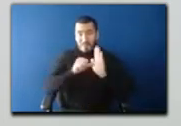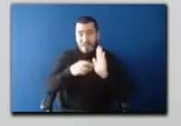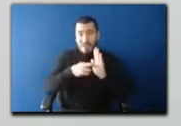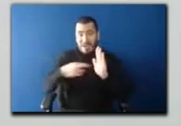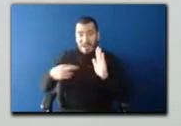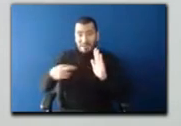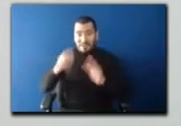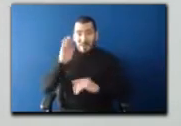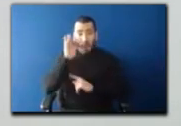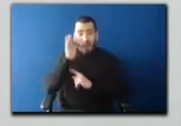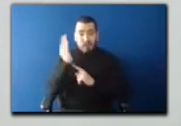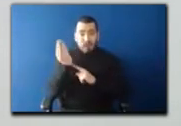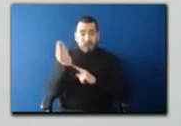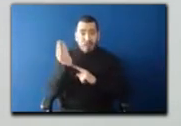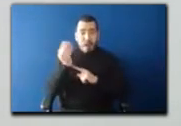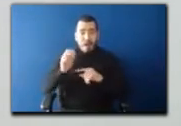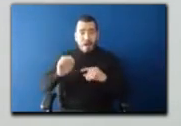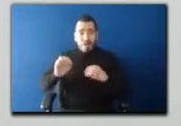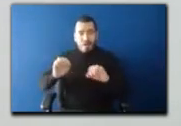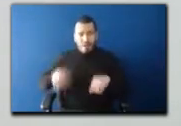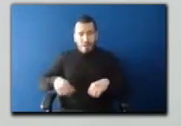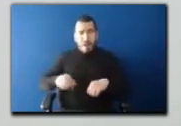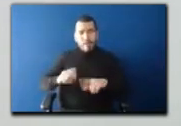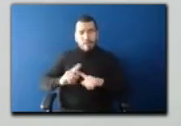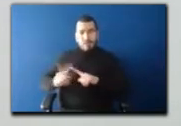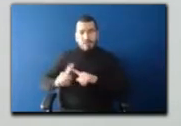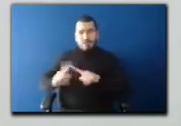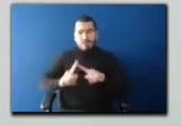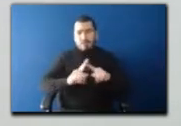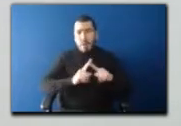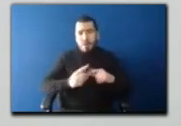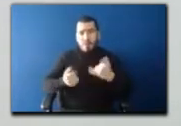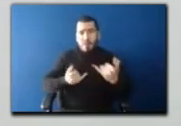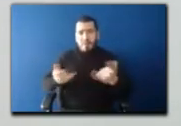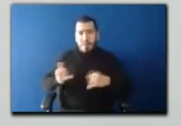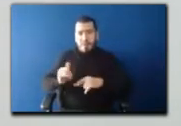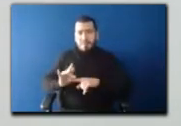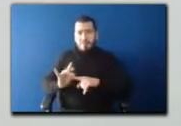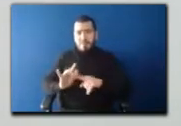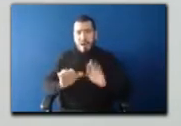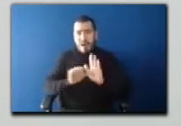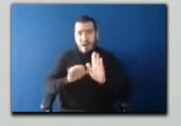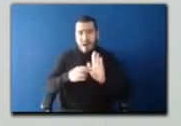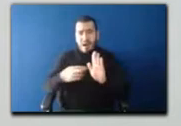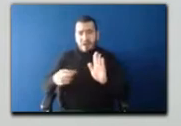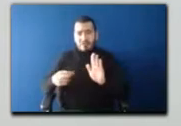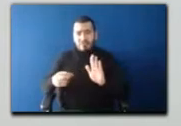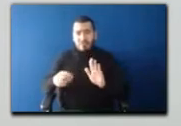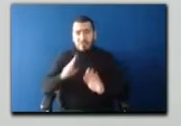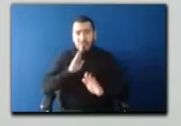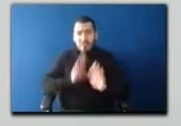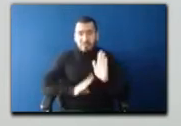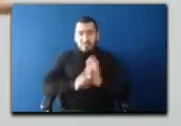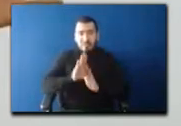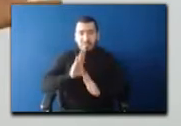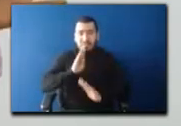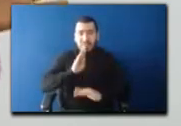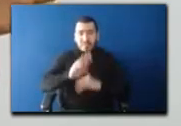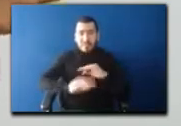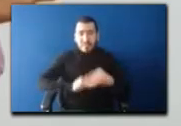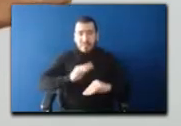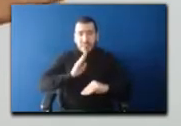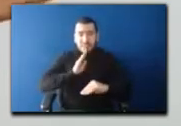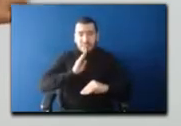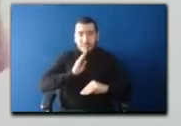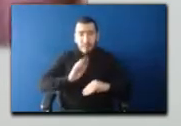tienen millones de aplicaciones. Esas no las desarrollan ellos. Existe esa posibilidad porque abrieron sus datos